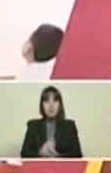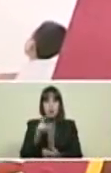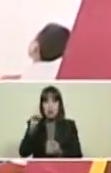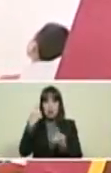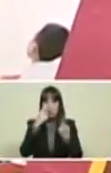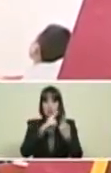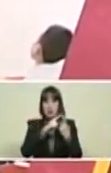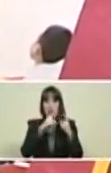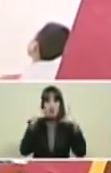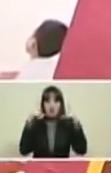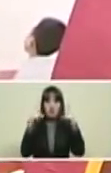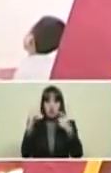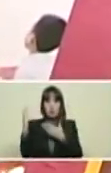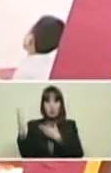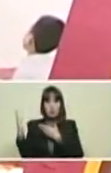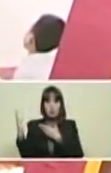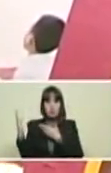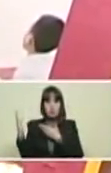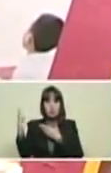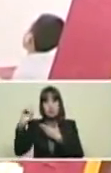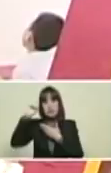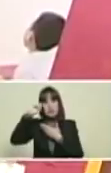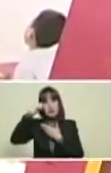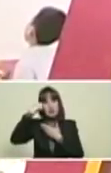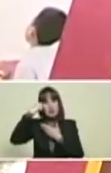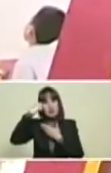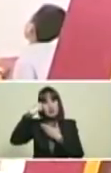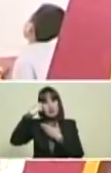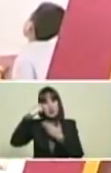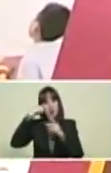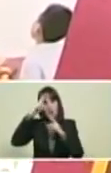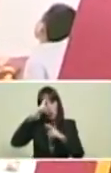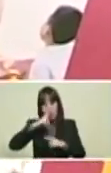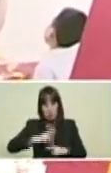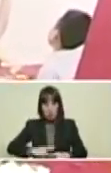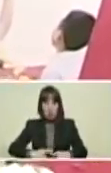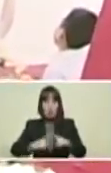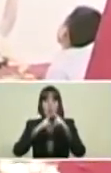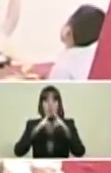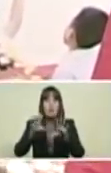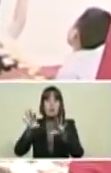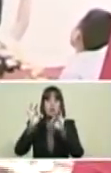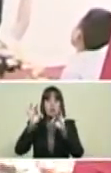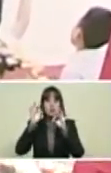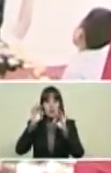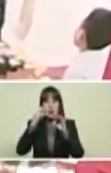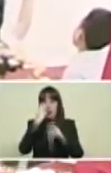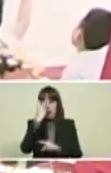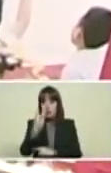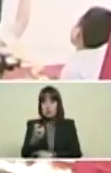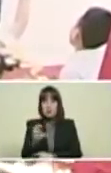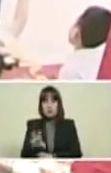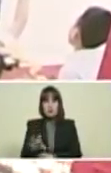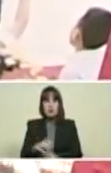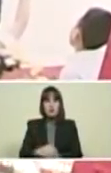primera me recuerda los honores especiales a la visita de Estado que recibí.